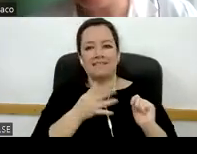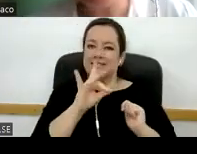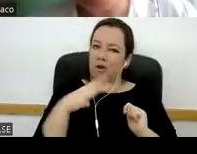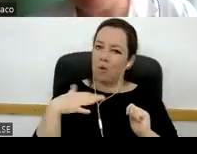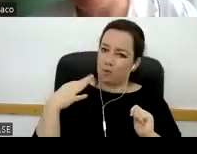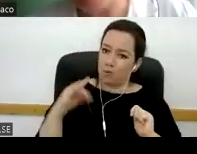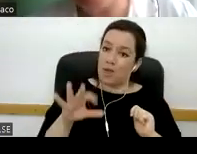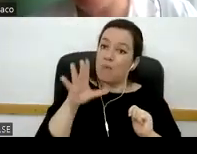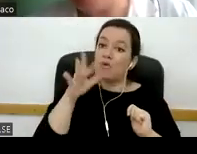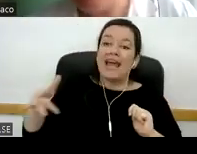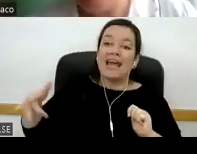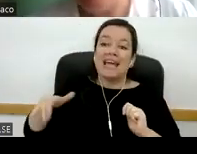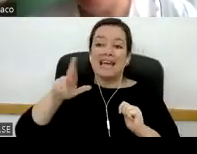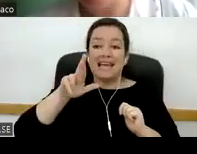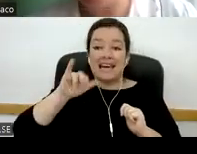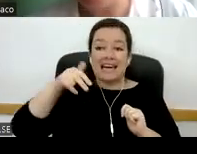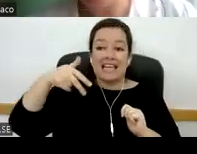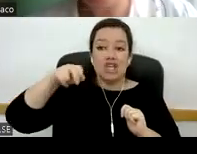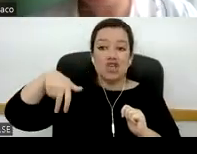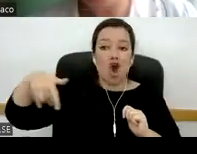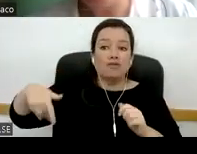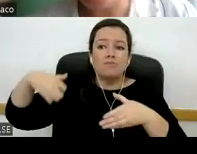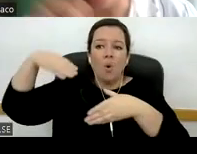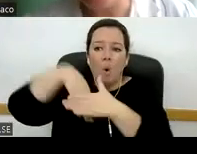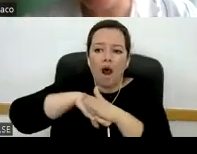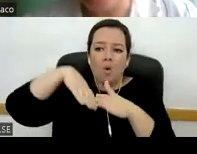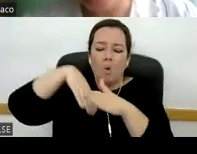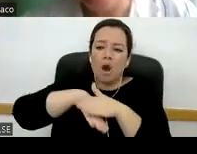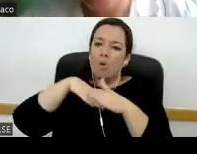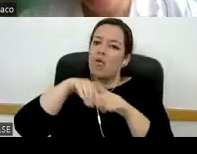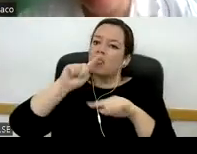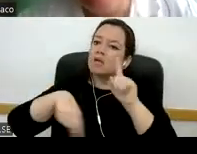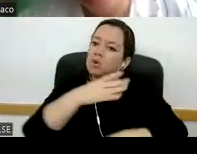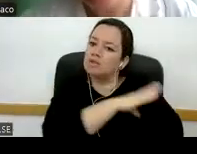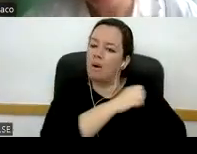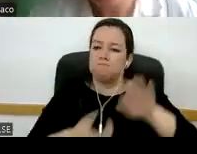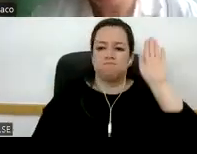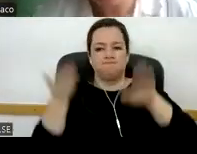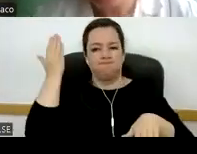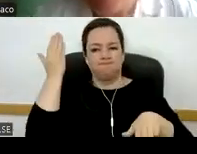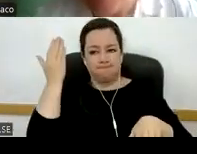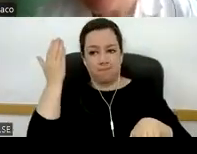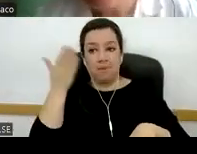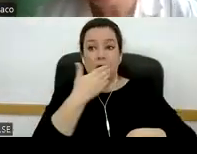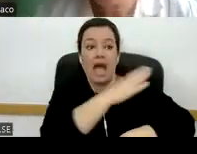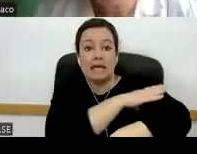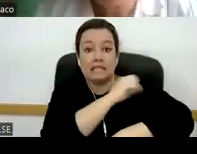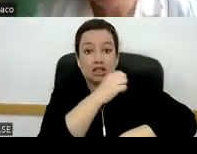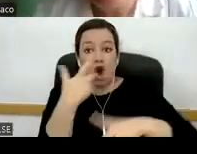el riñón tendrá tendencia a retenerlo y por lo tanto subir la tensión. Si la tensión está